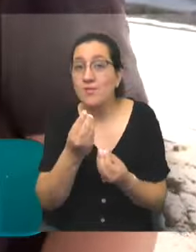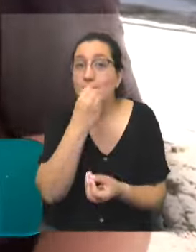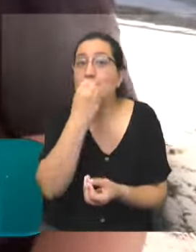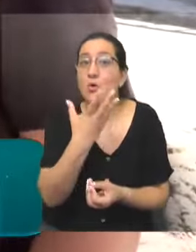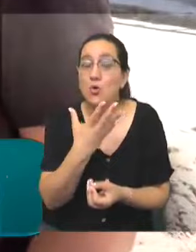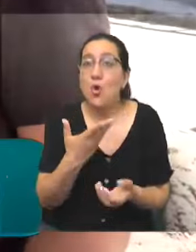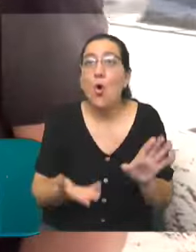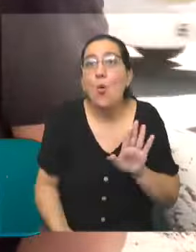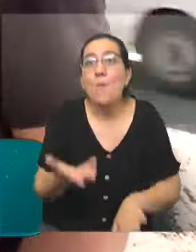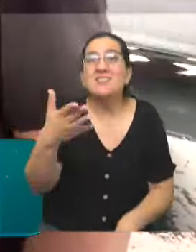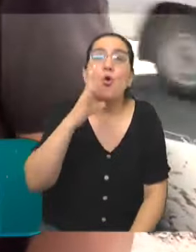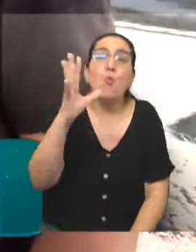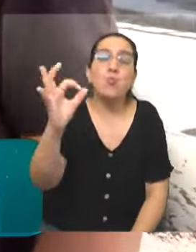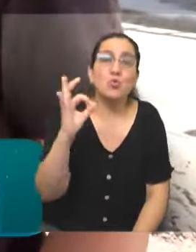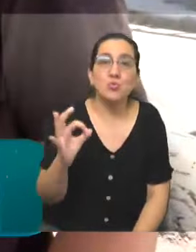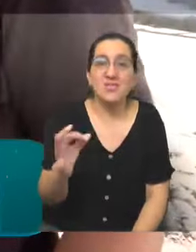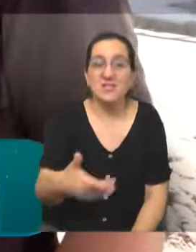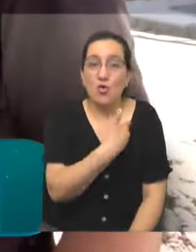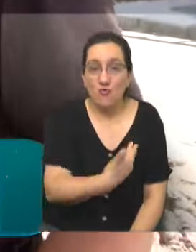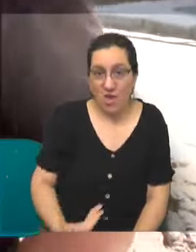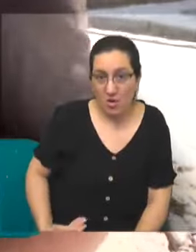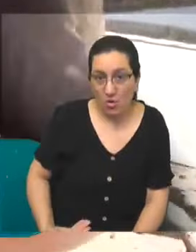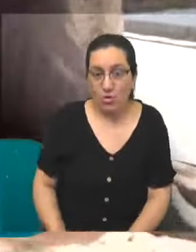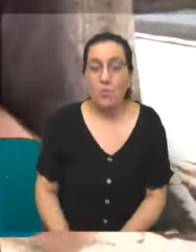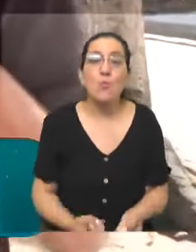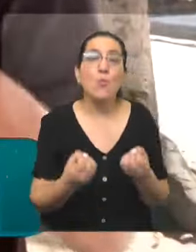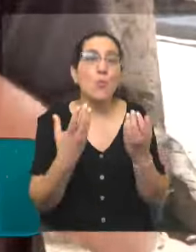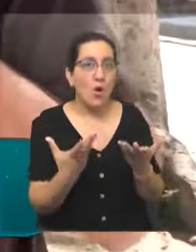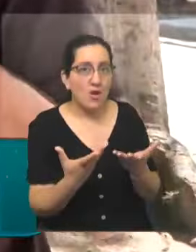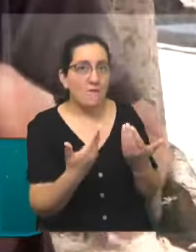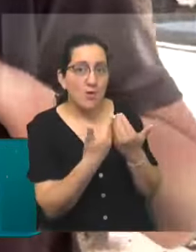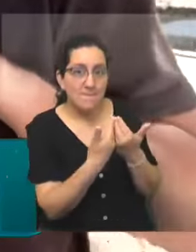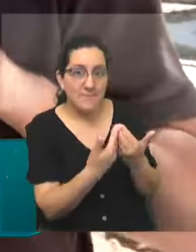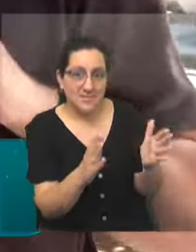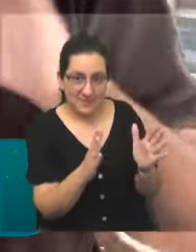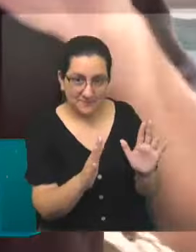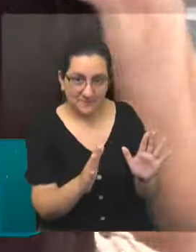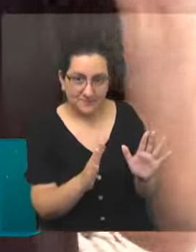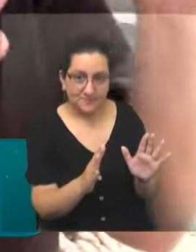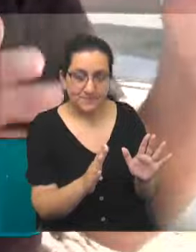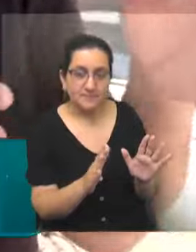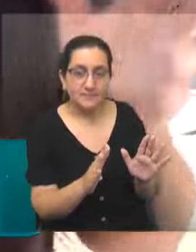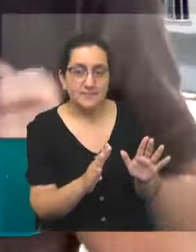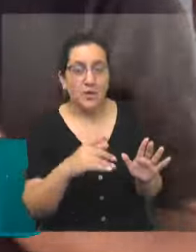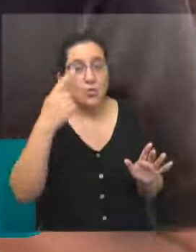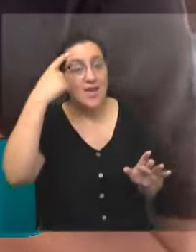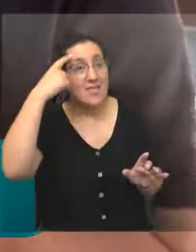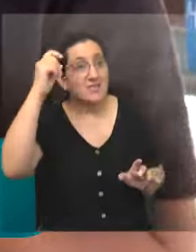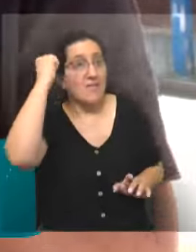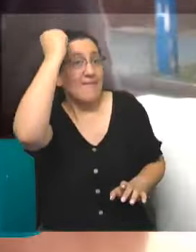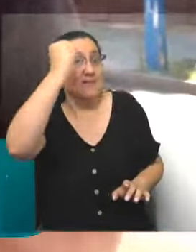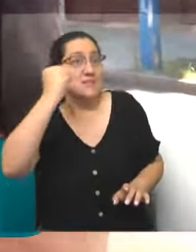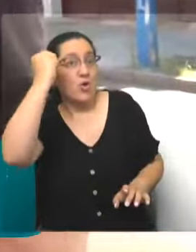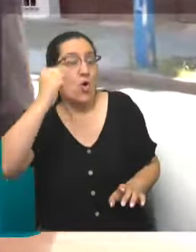más posibilidades de ser gobierno en estos años? Bien, voy a comenzar por una intención de deseo y luego voy a